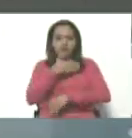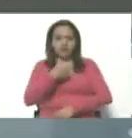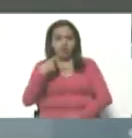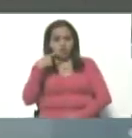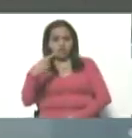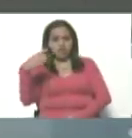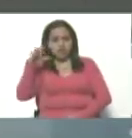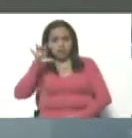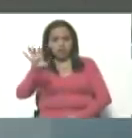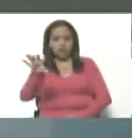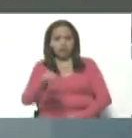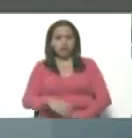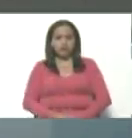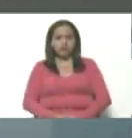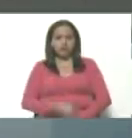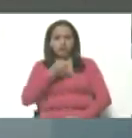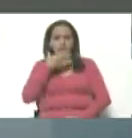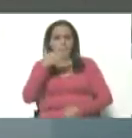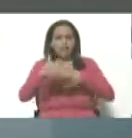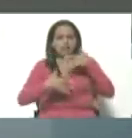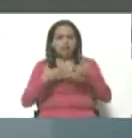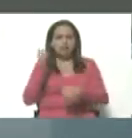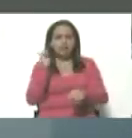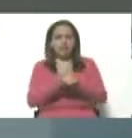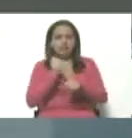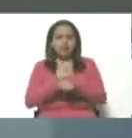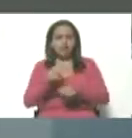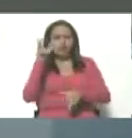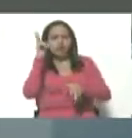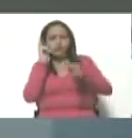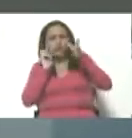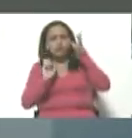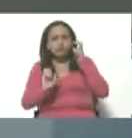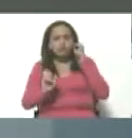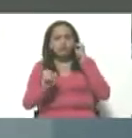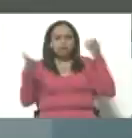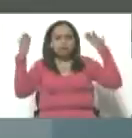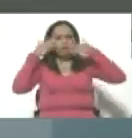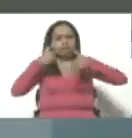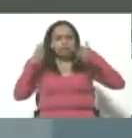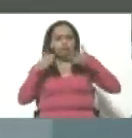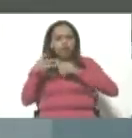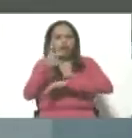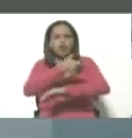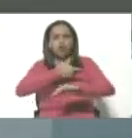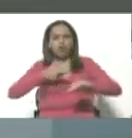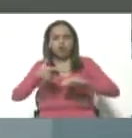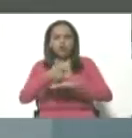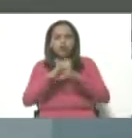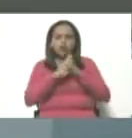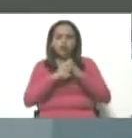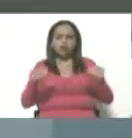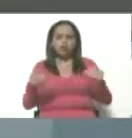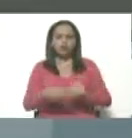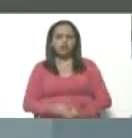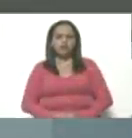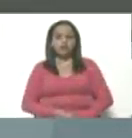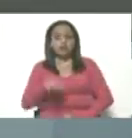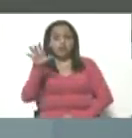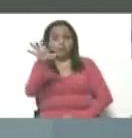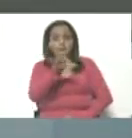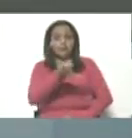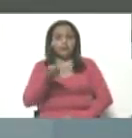país, una buena jornada de trabajo, escuchando las opiniones de los gobernadores y gobernadoras de todo el